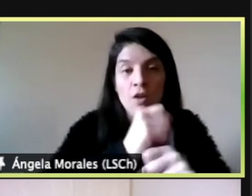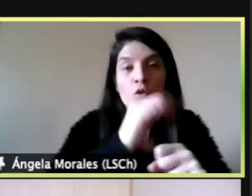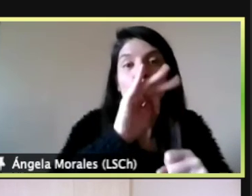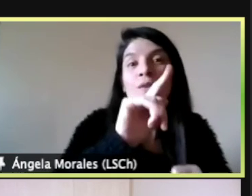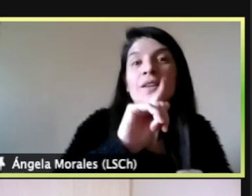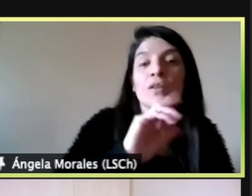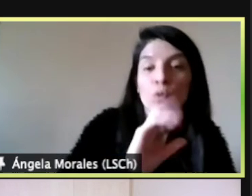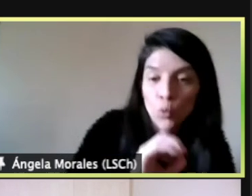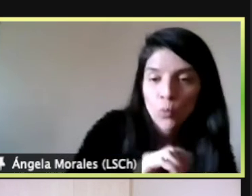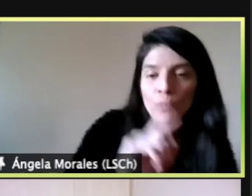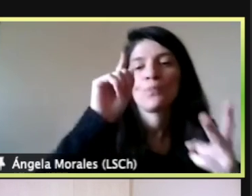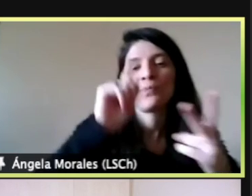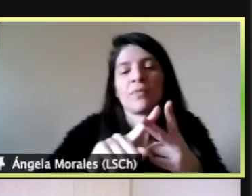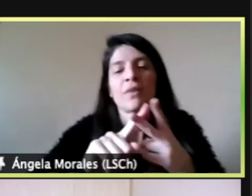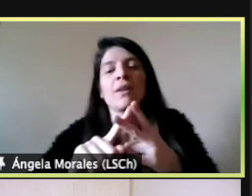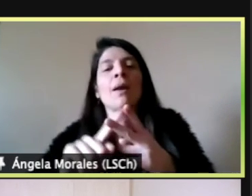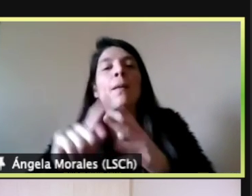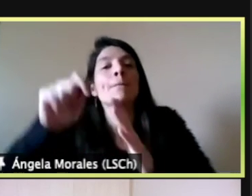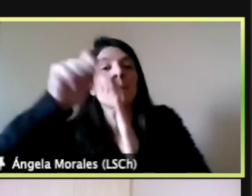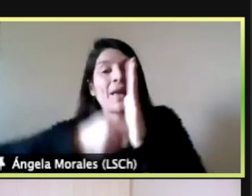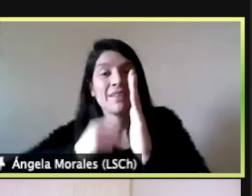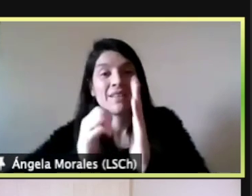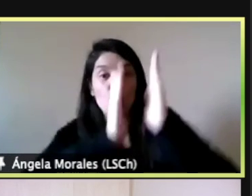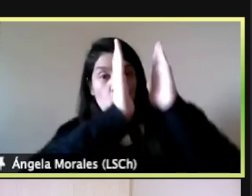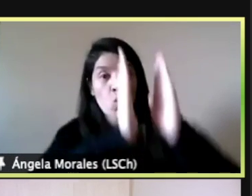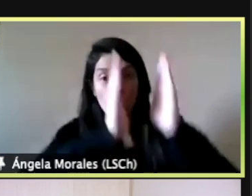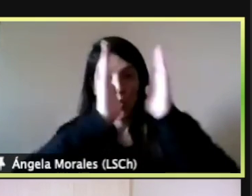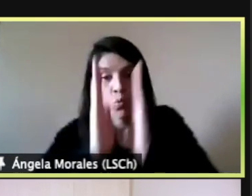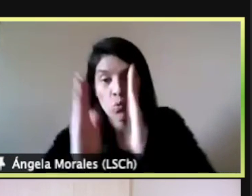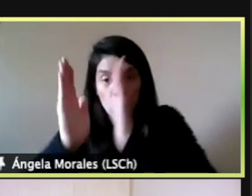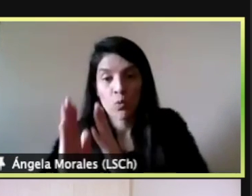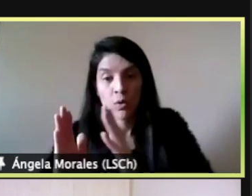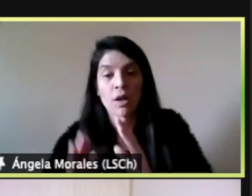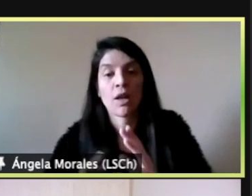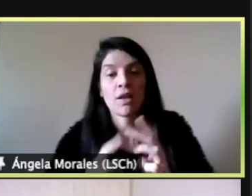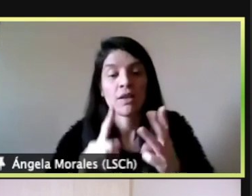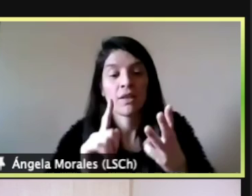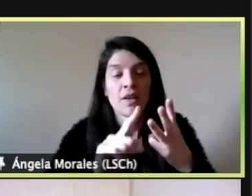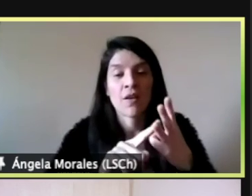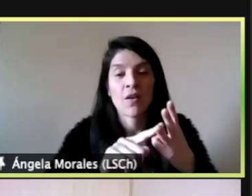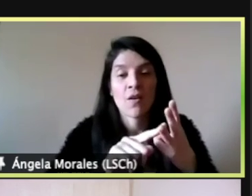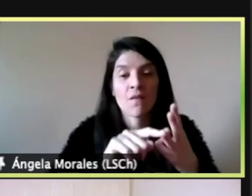como columna y en las filas van a estar cada uno de los...